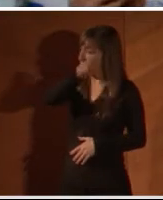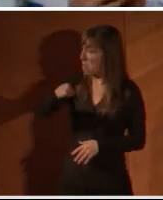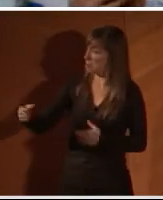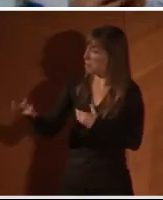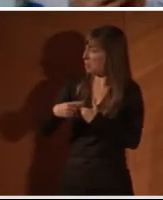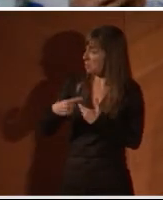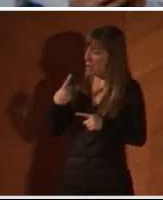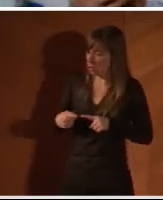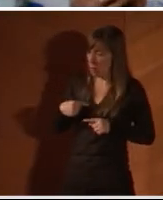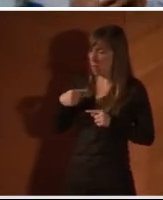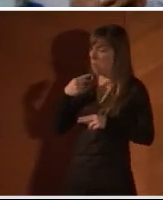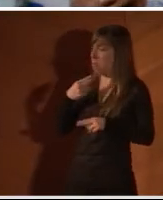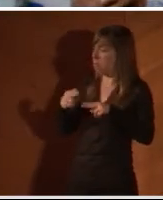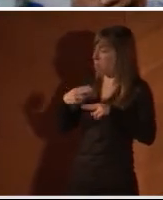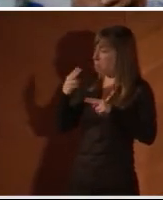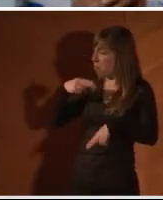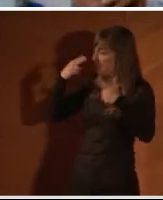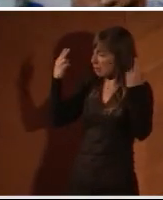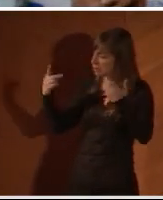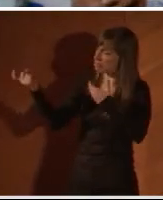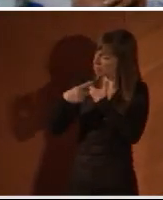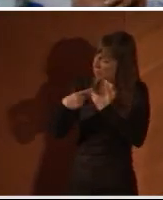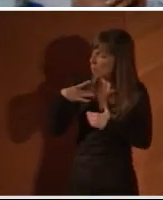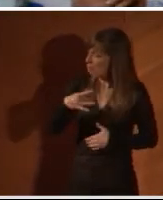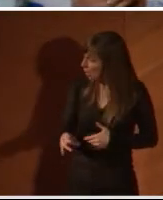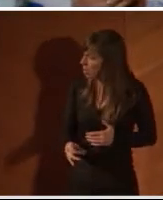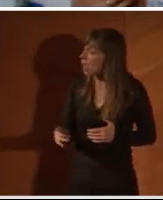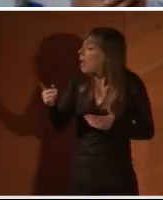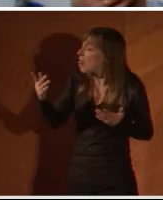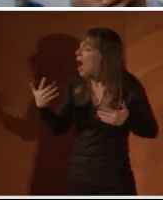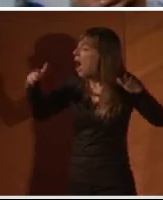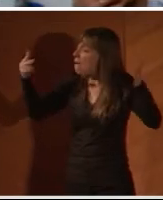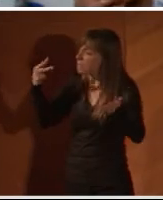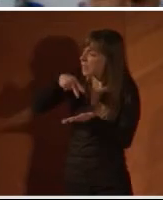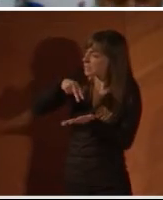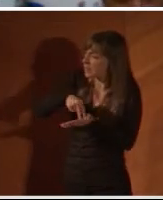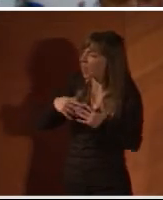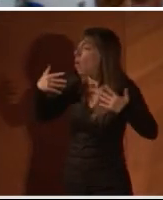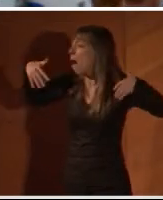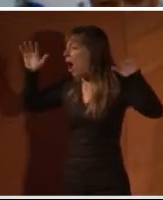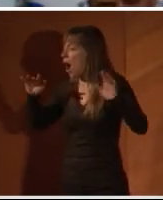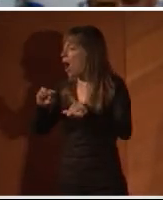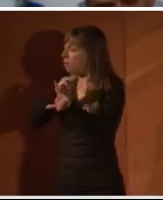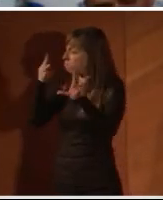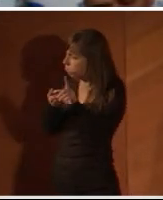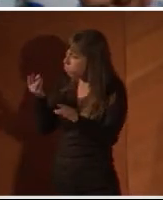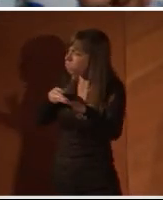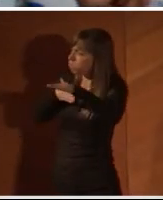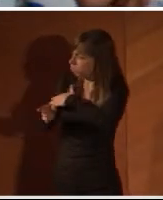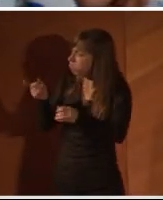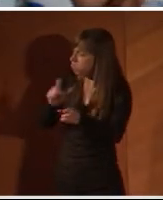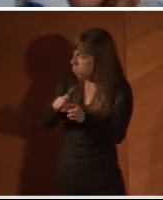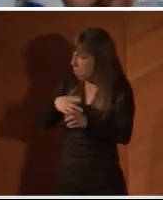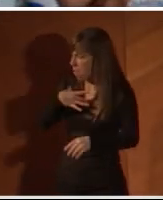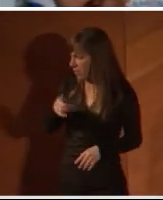de las políticas públicas, tanto en distintos procesos presenciales como también en el proceso de presupuestos participativos que hemos llevado a